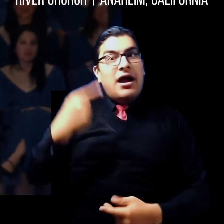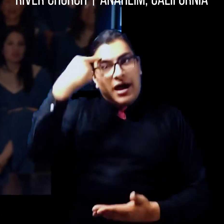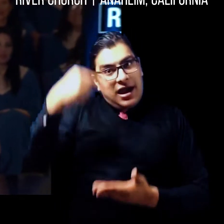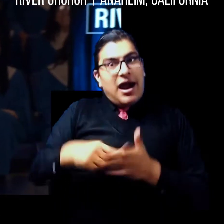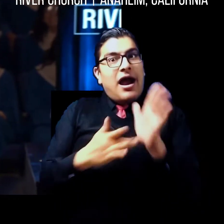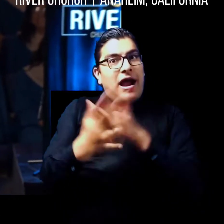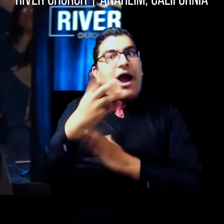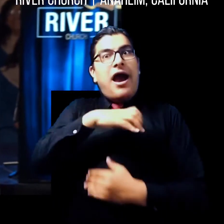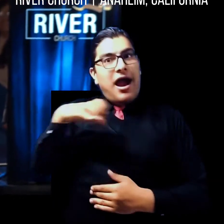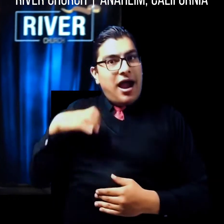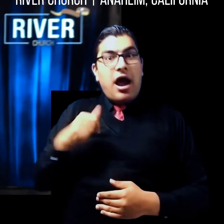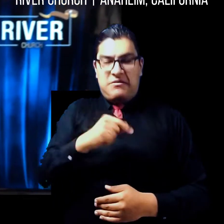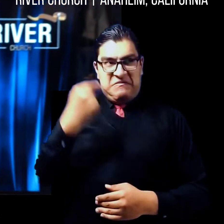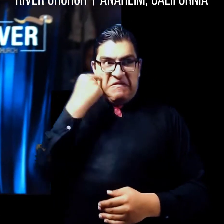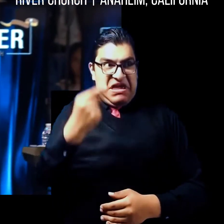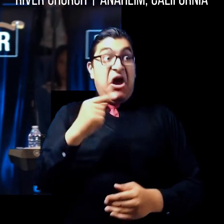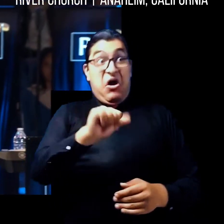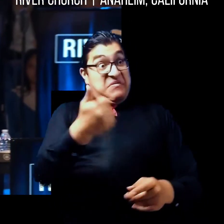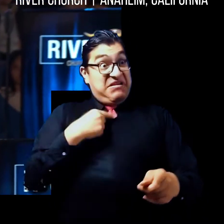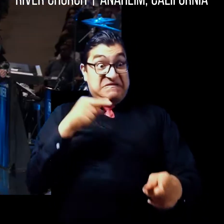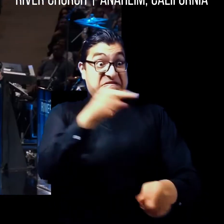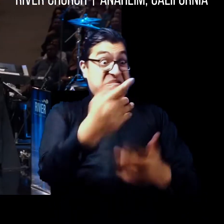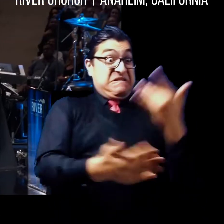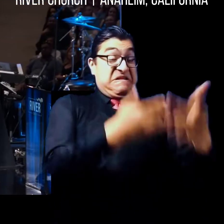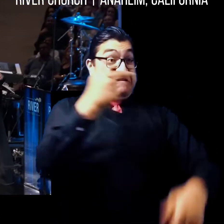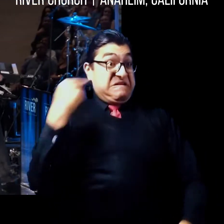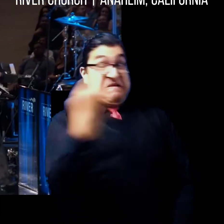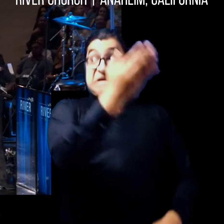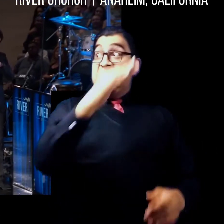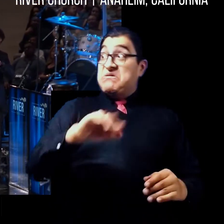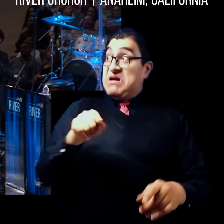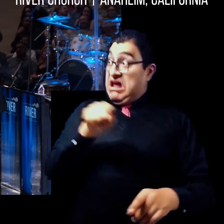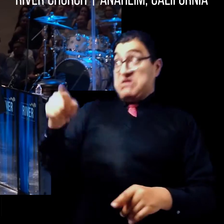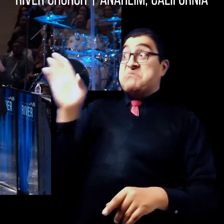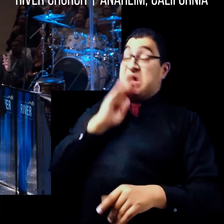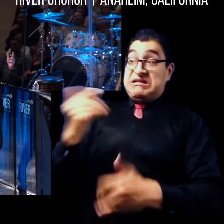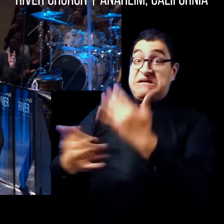Si hay tantos creyentes que quieren ver arder a otros creyentes, imagínense el